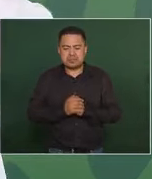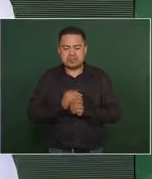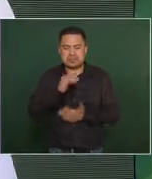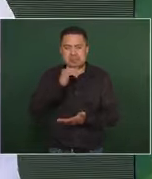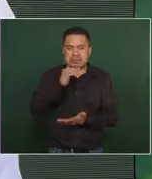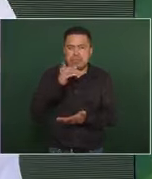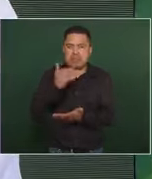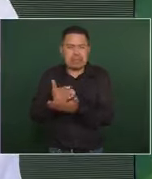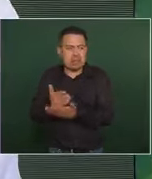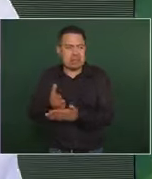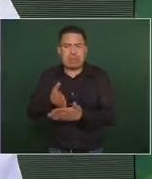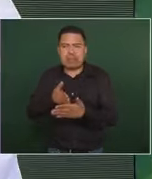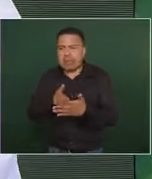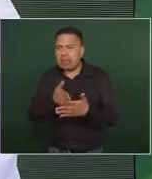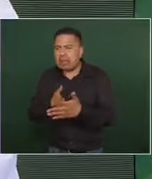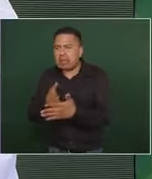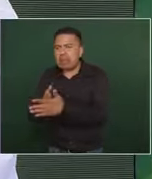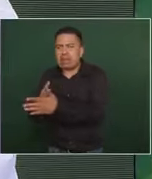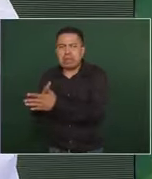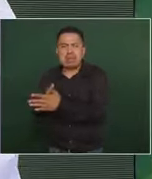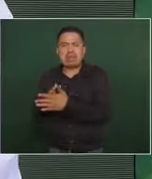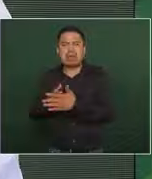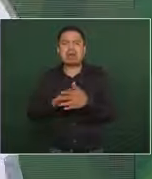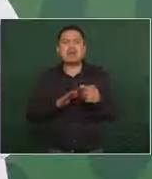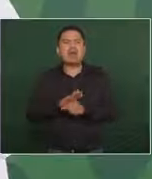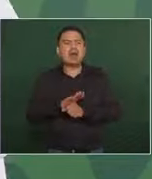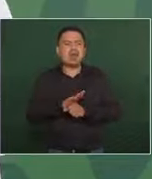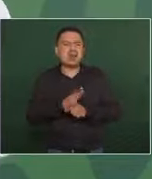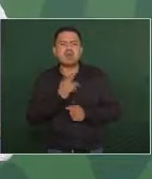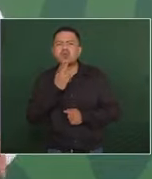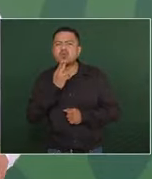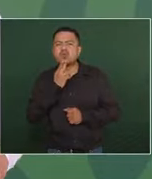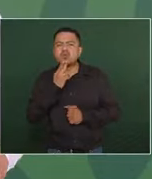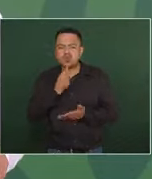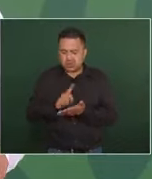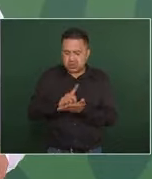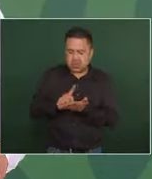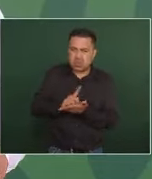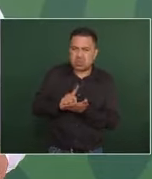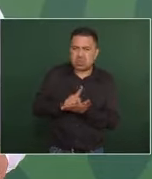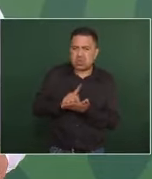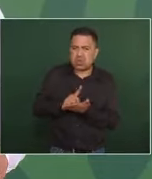detenido, ha impedido, ha inhibido el consumo de droga.